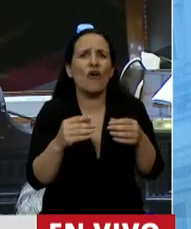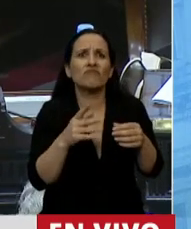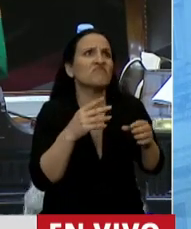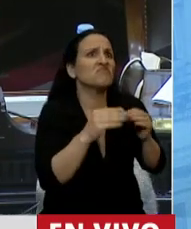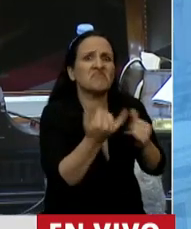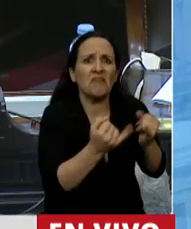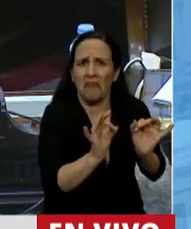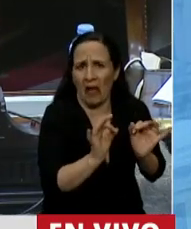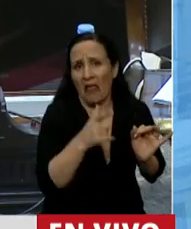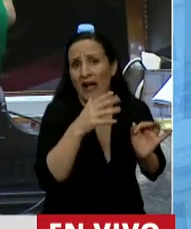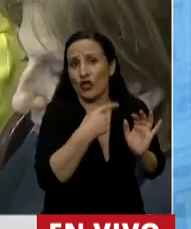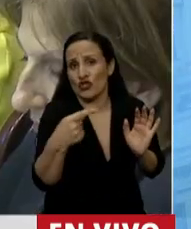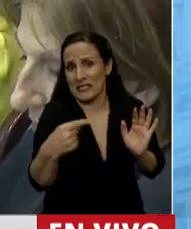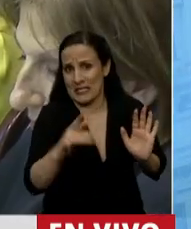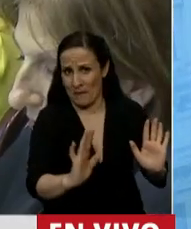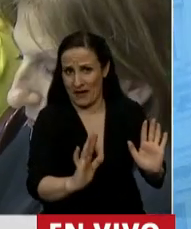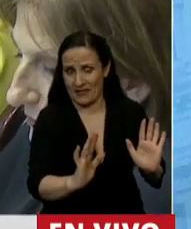semana 14.